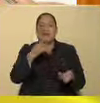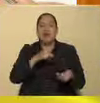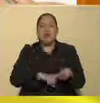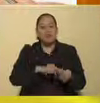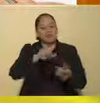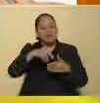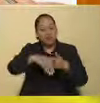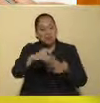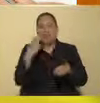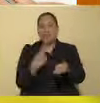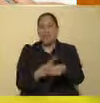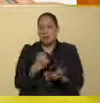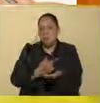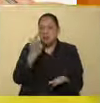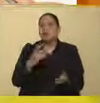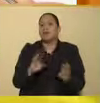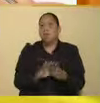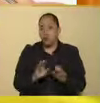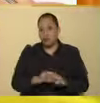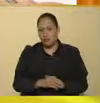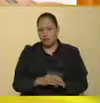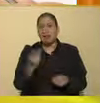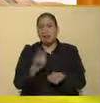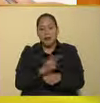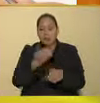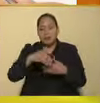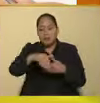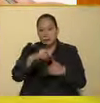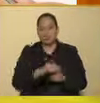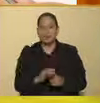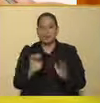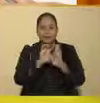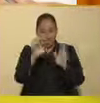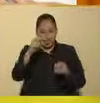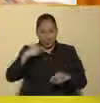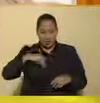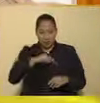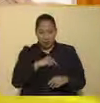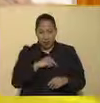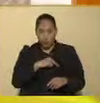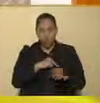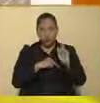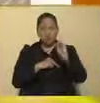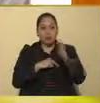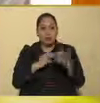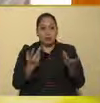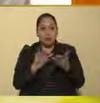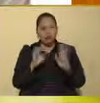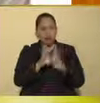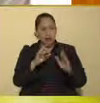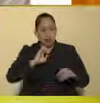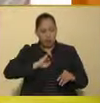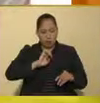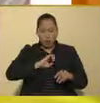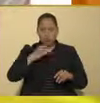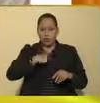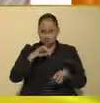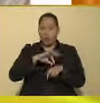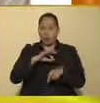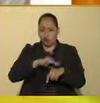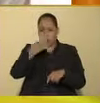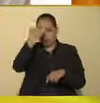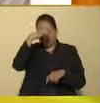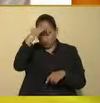yo creo que vale la pena incursionar en el sentido de que no somos infalibles, en el sentido que a pesar de estar bien entrenados puede haber